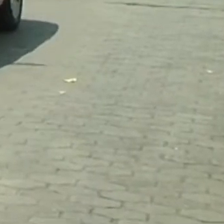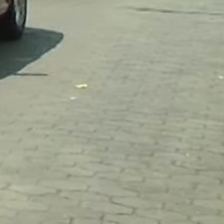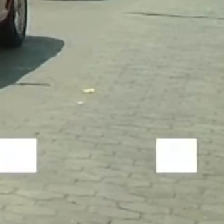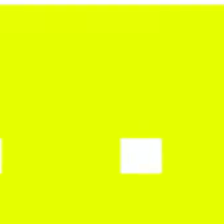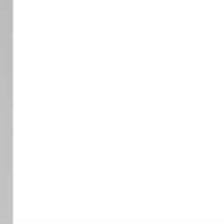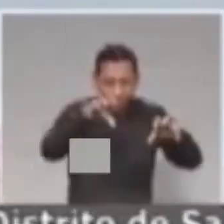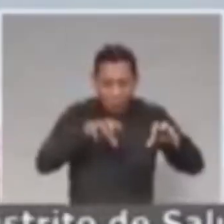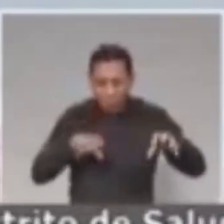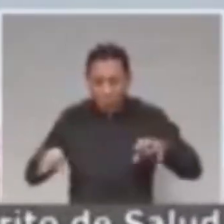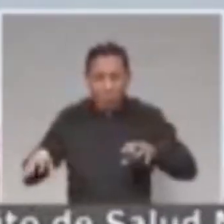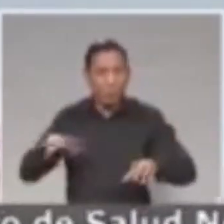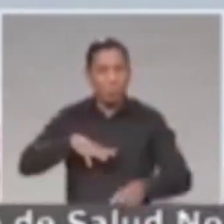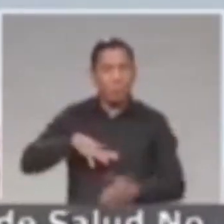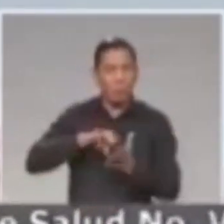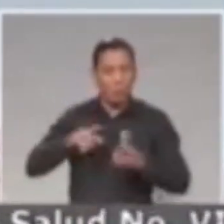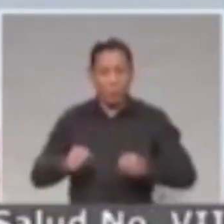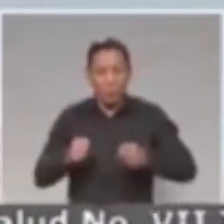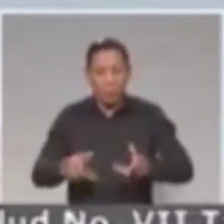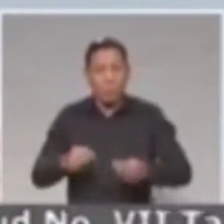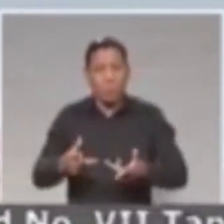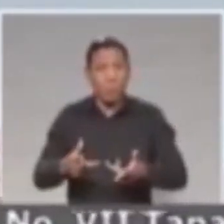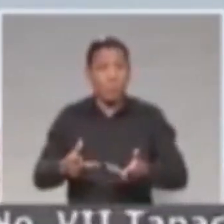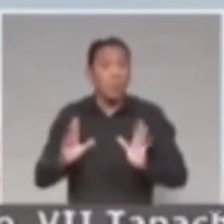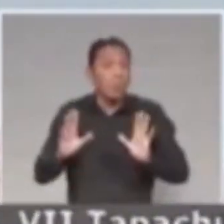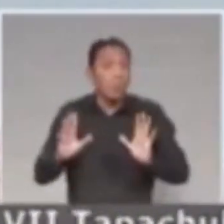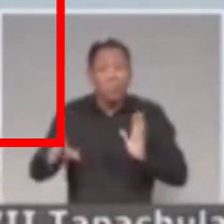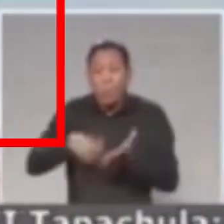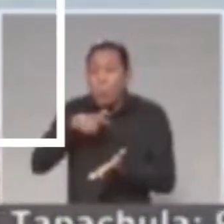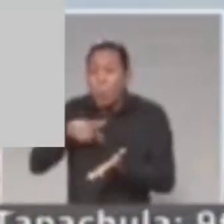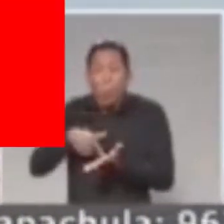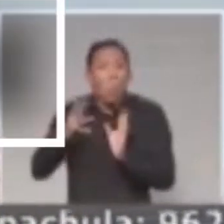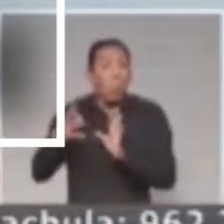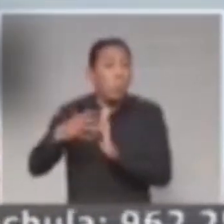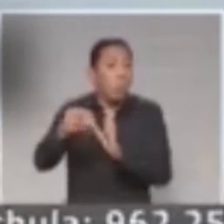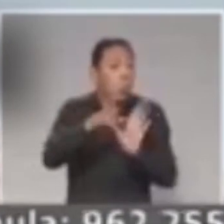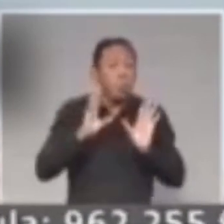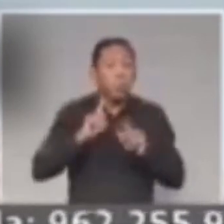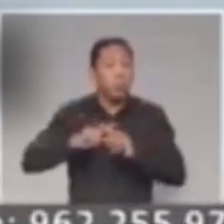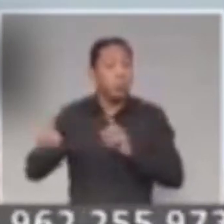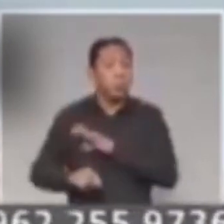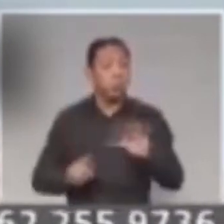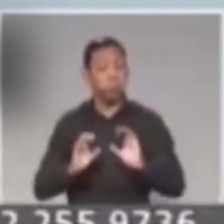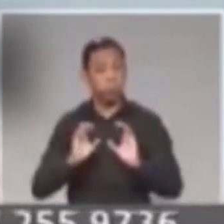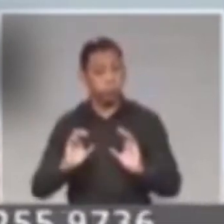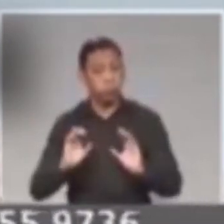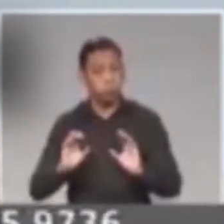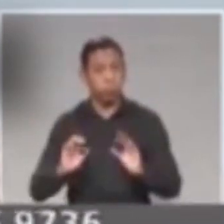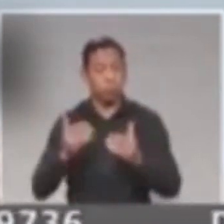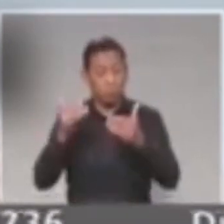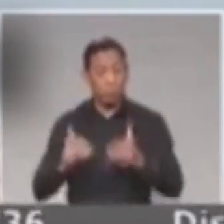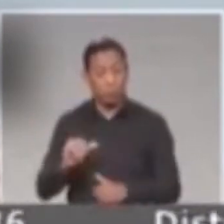la población. Donde quiera que estés en Tuxtla te puedes contagiar. Y en la otra, sí se muestra